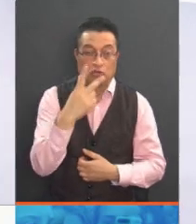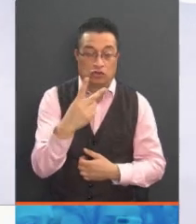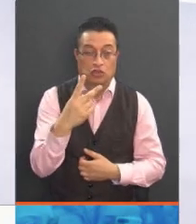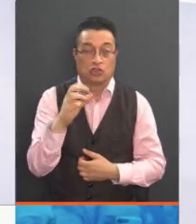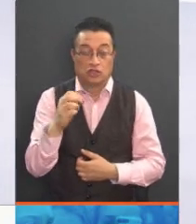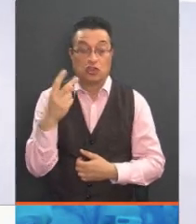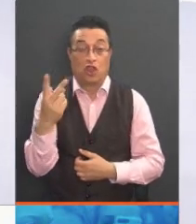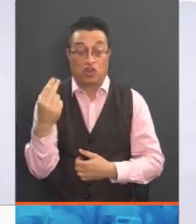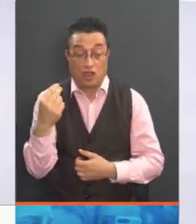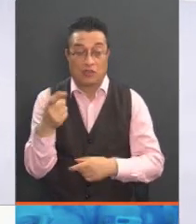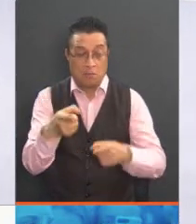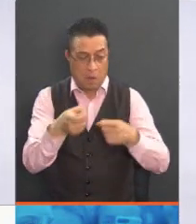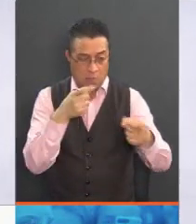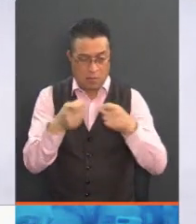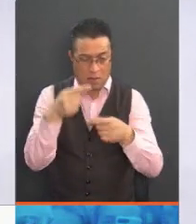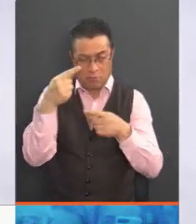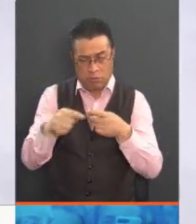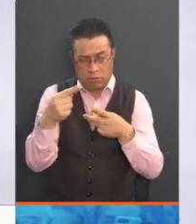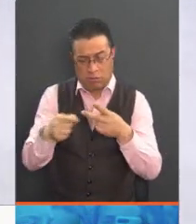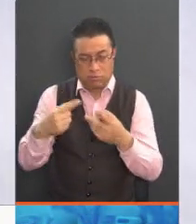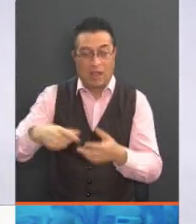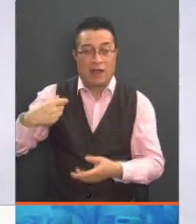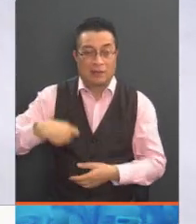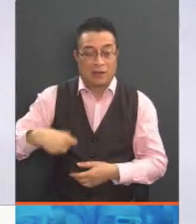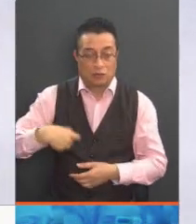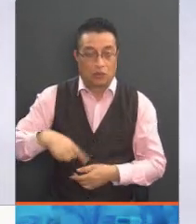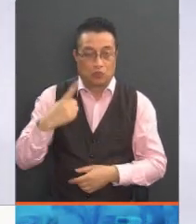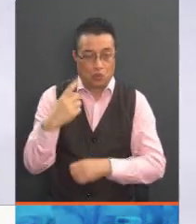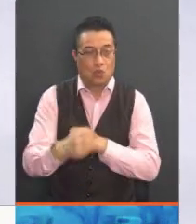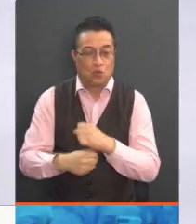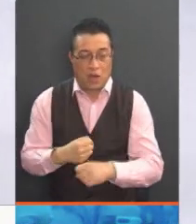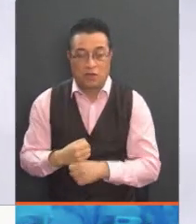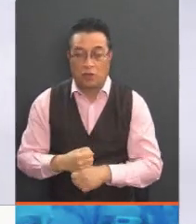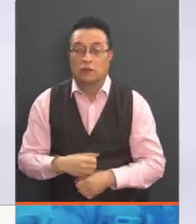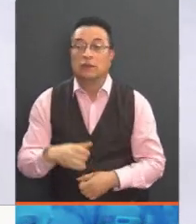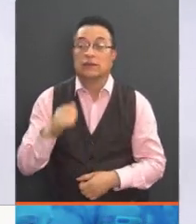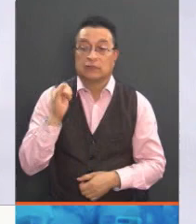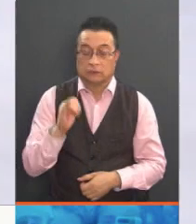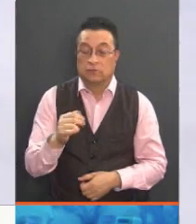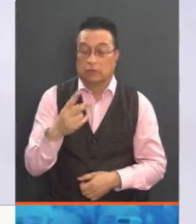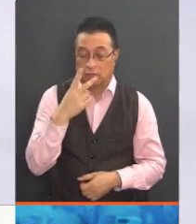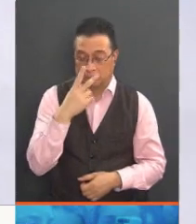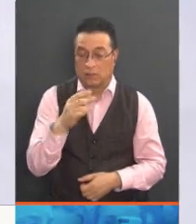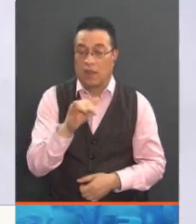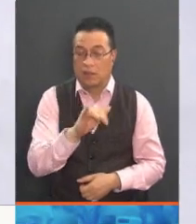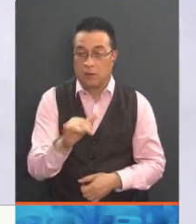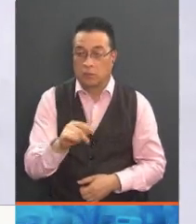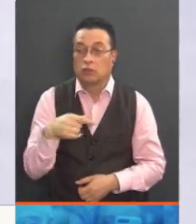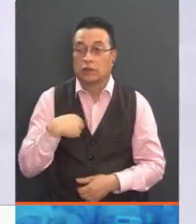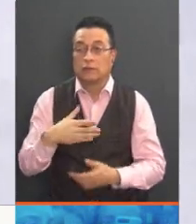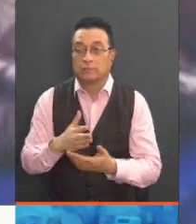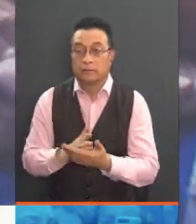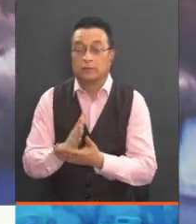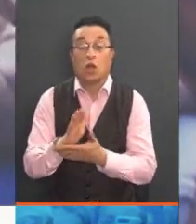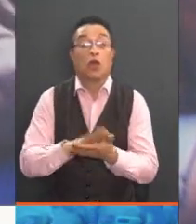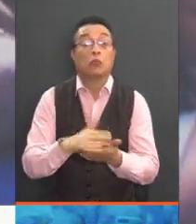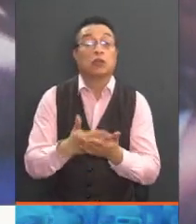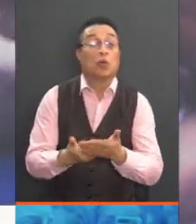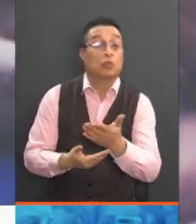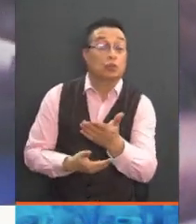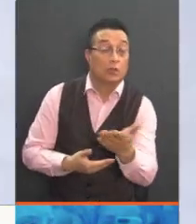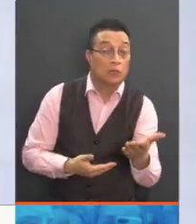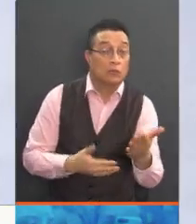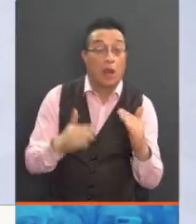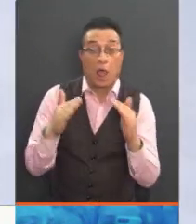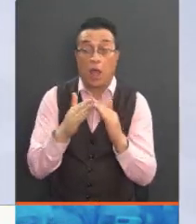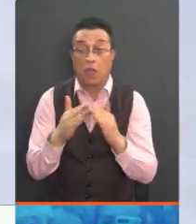212 tiroteos en Estados Unidos de esta naturaleza, ¿no? Buenas noches. Eso lo vamos a ver más adelante, pero yo quiero comenzar, ¿cómo le va, Ramón? ¿Cómo está usted en su casa? Con